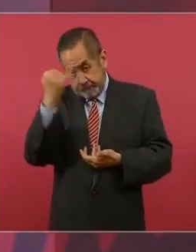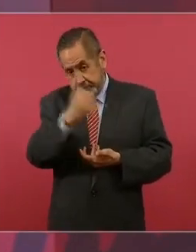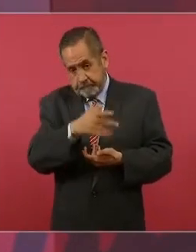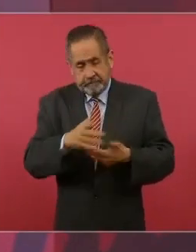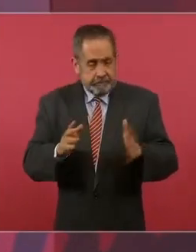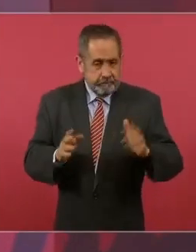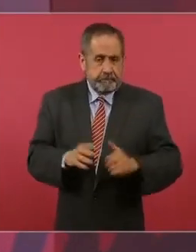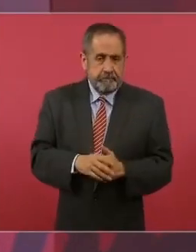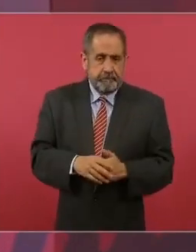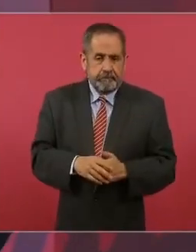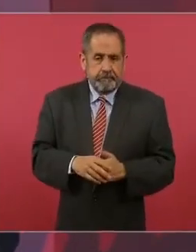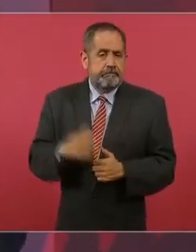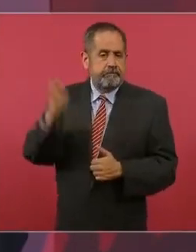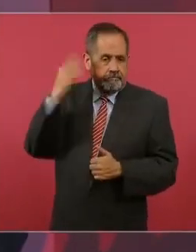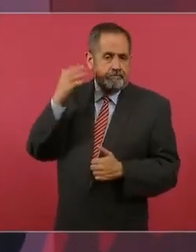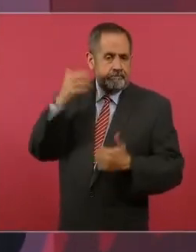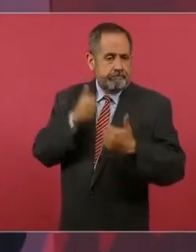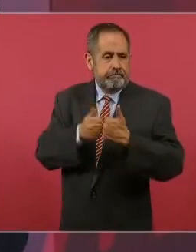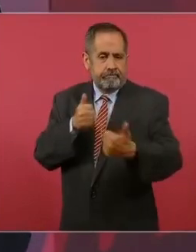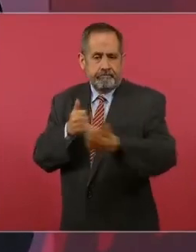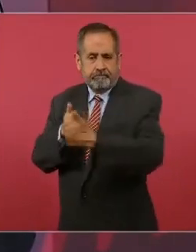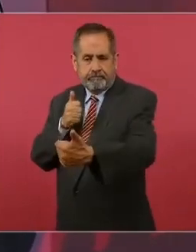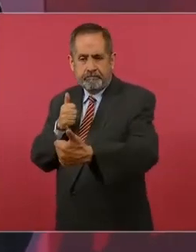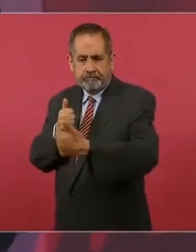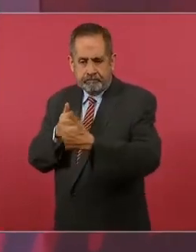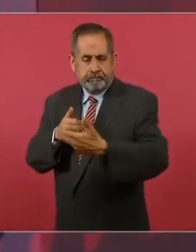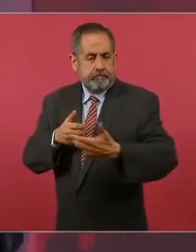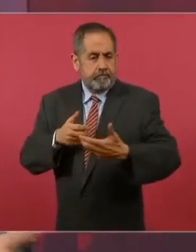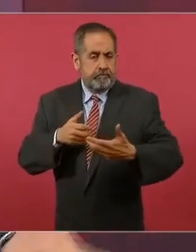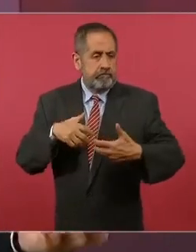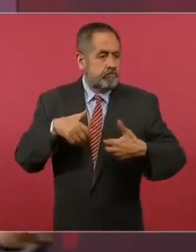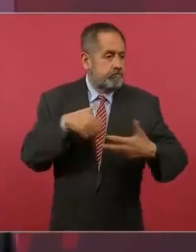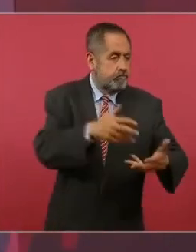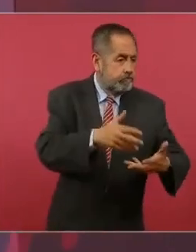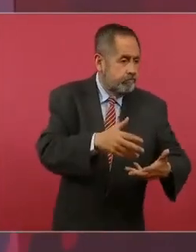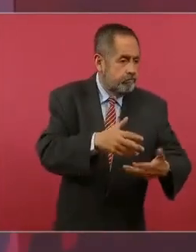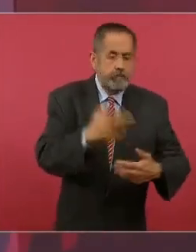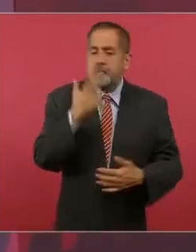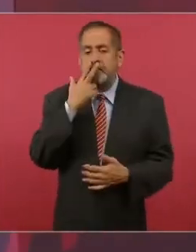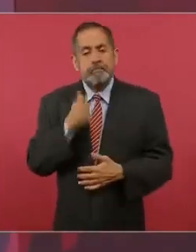Lo cierto es que se descentralizó y no funcionó.